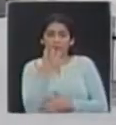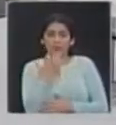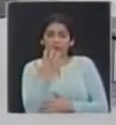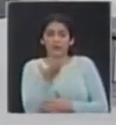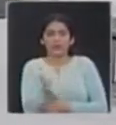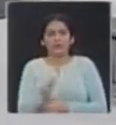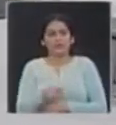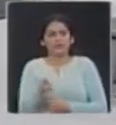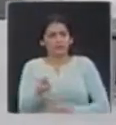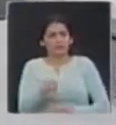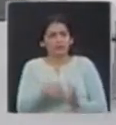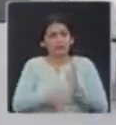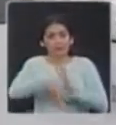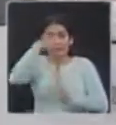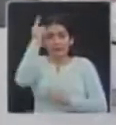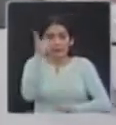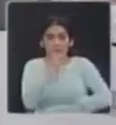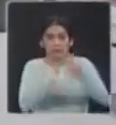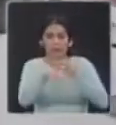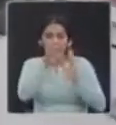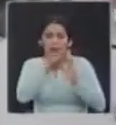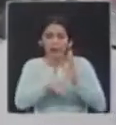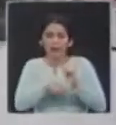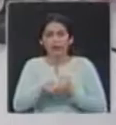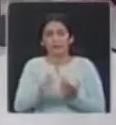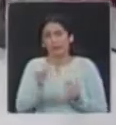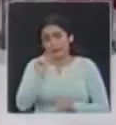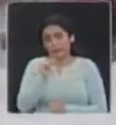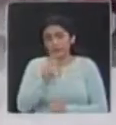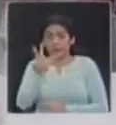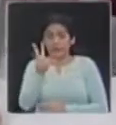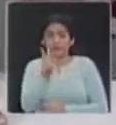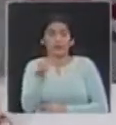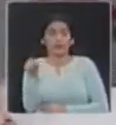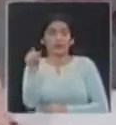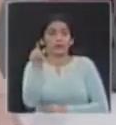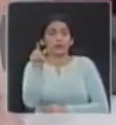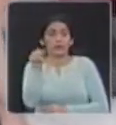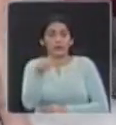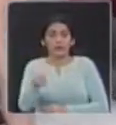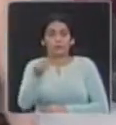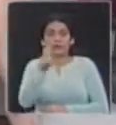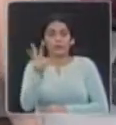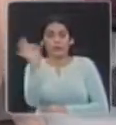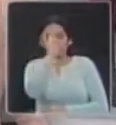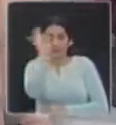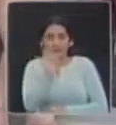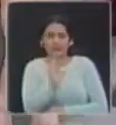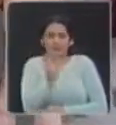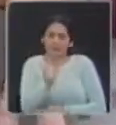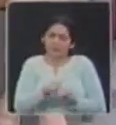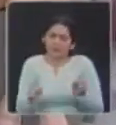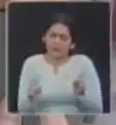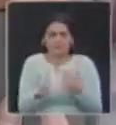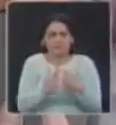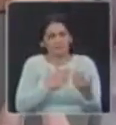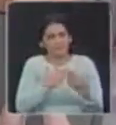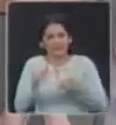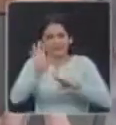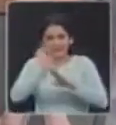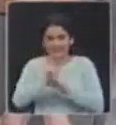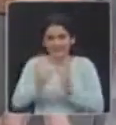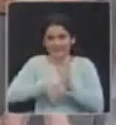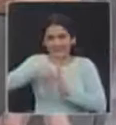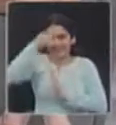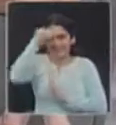al 2015, donde se ubicó en el 33,6%. Pese a esto, Ecuador sigue siendo el país con la actividad emprendedora